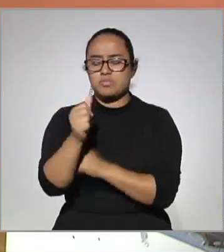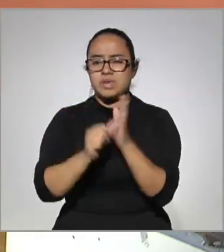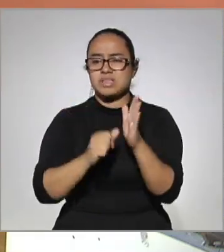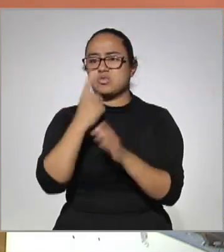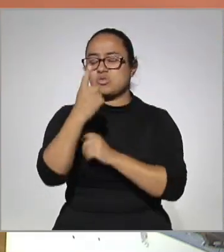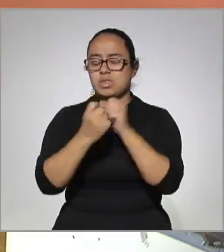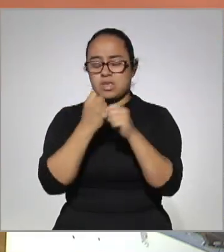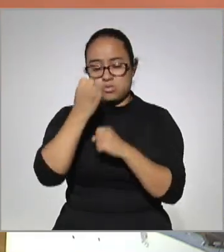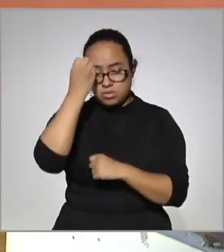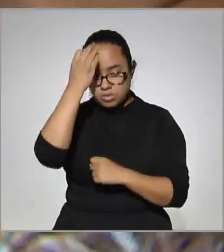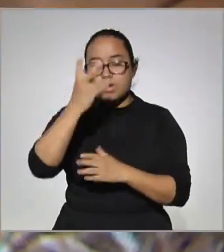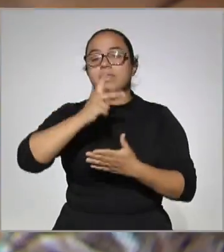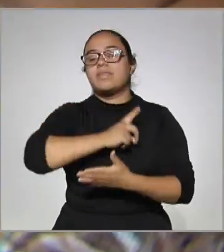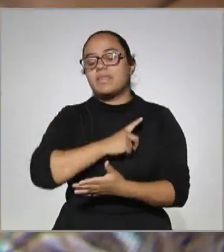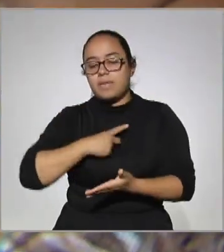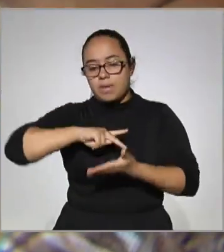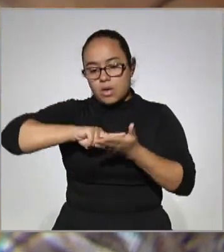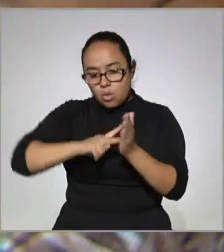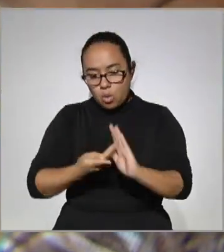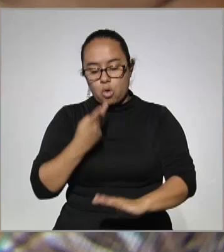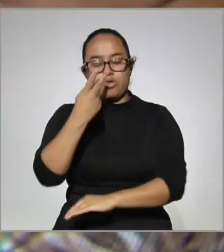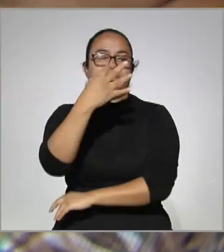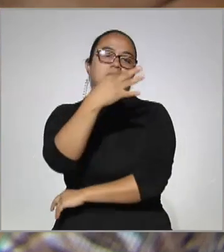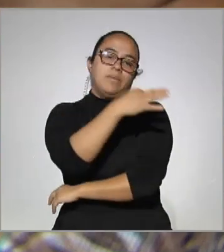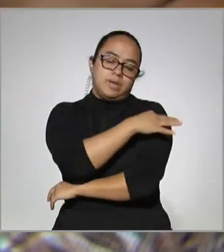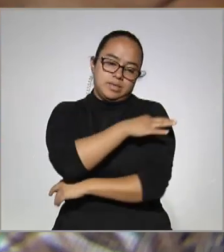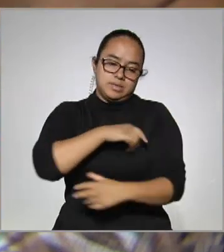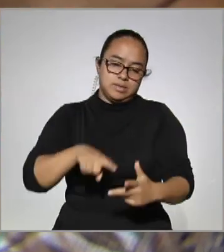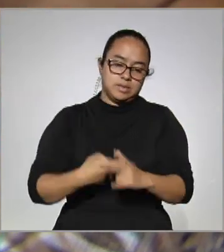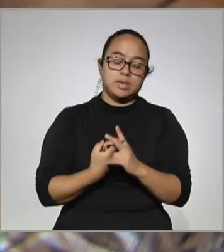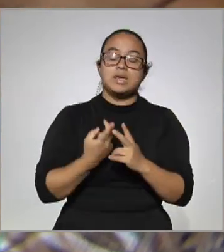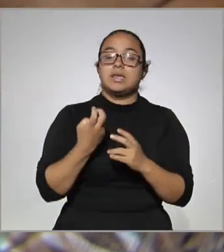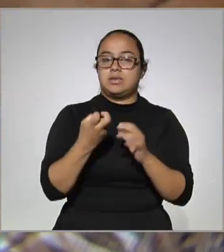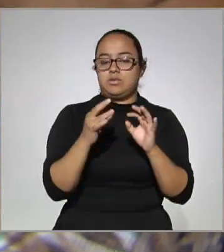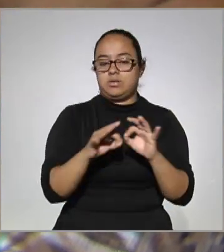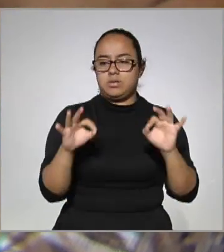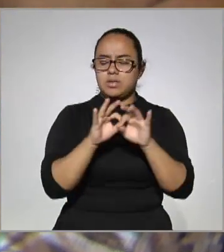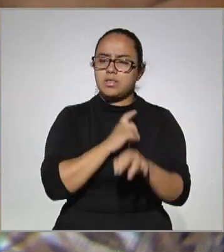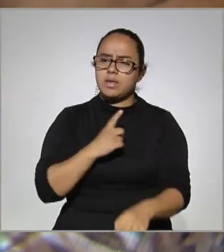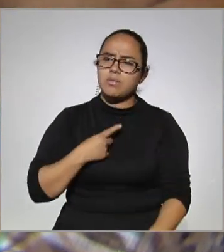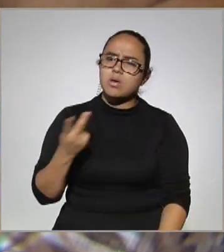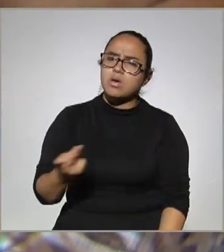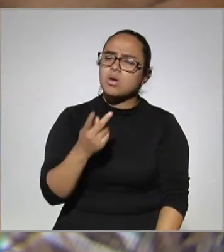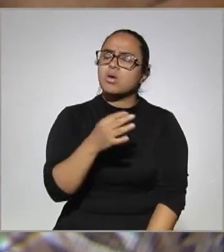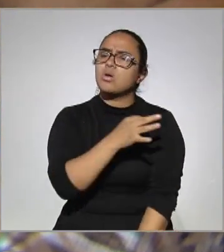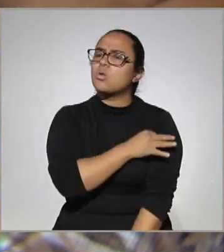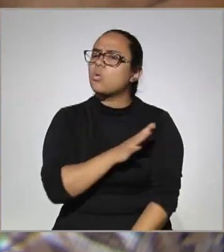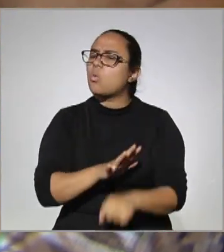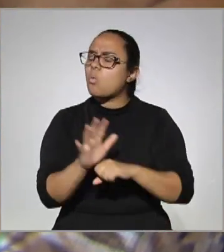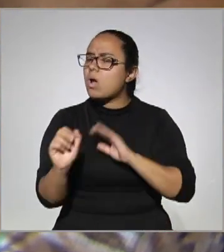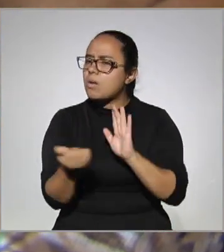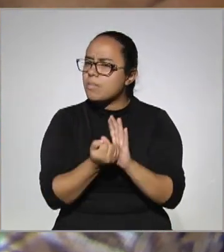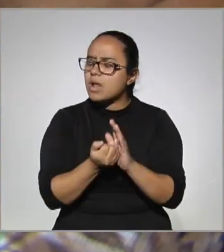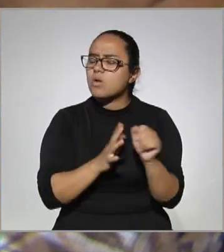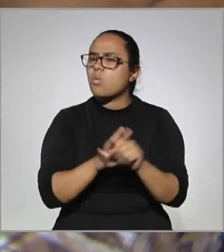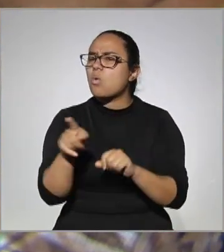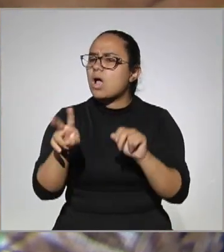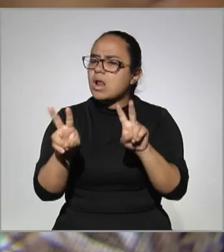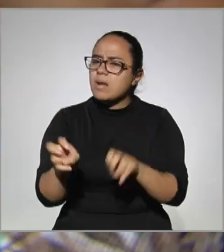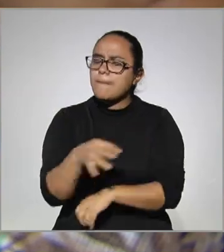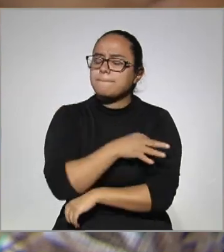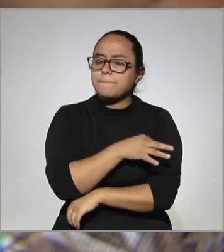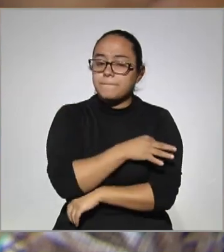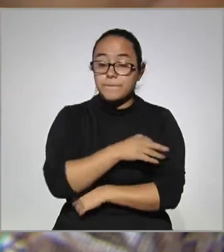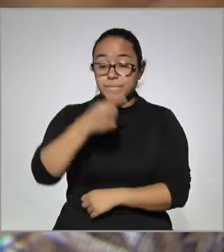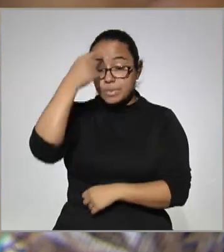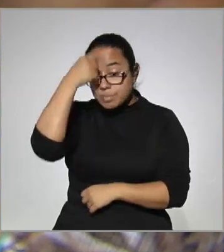olvidó, hay que reiniciarlo. Por eso es importante que todas sepamos y preguntemos qué marca es o qué tipo de vacuna es,